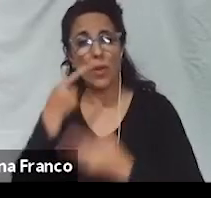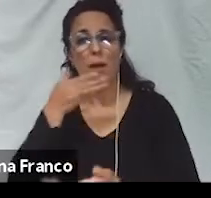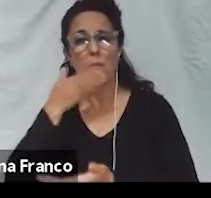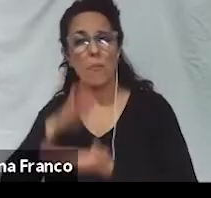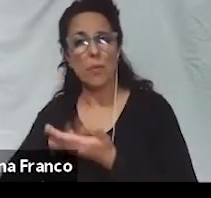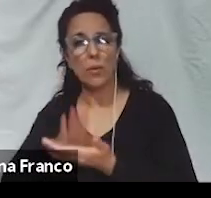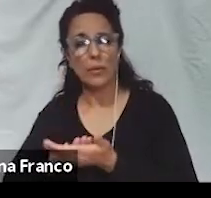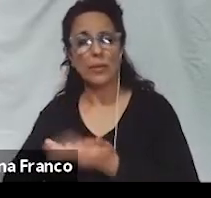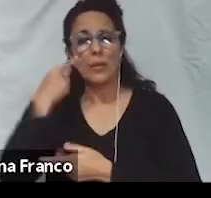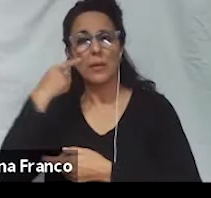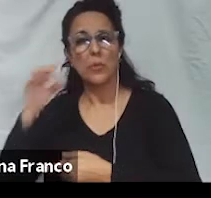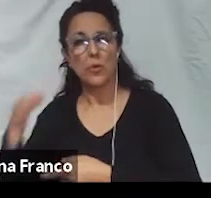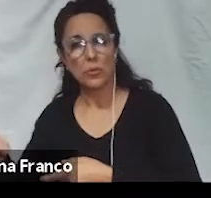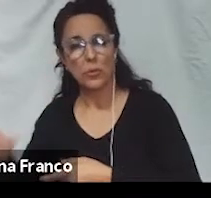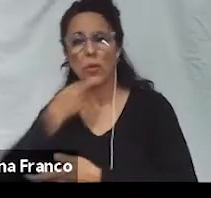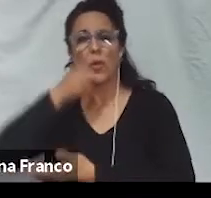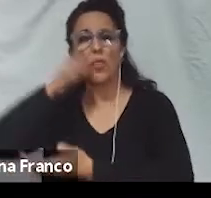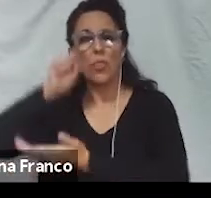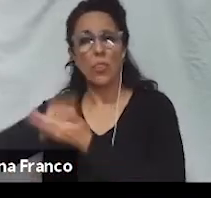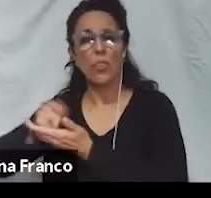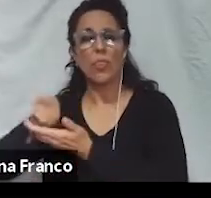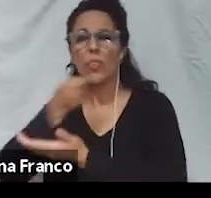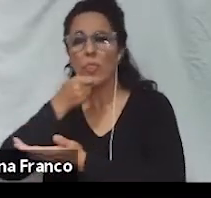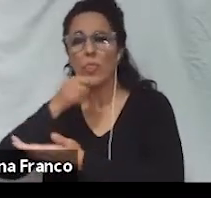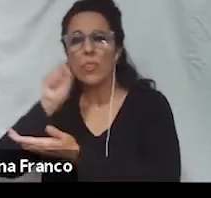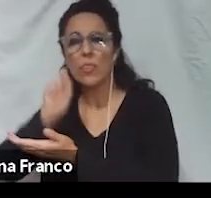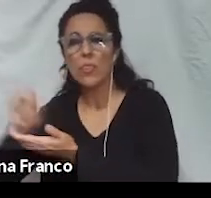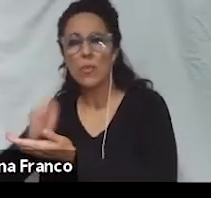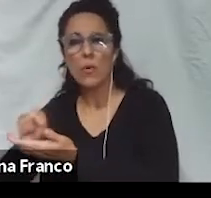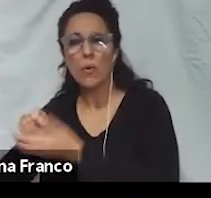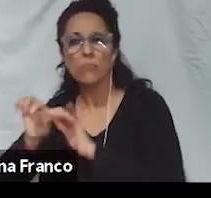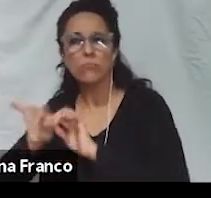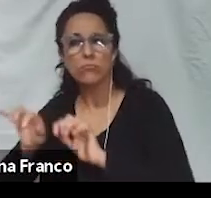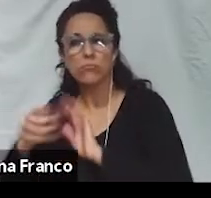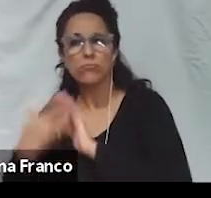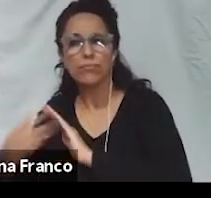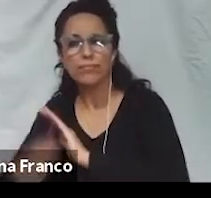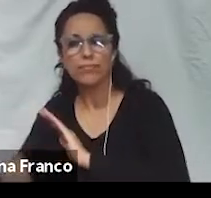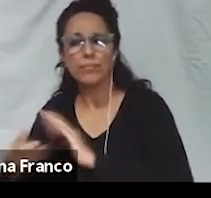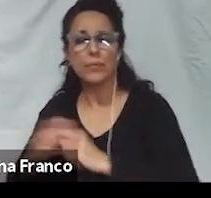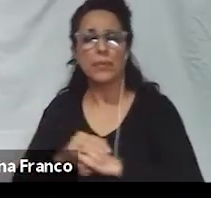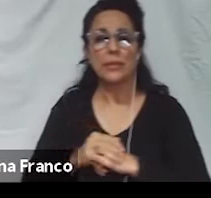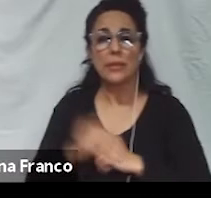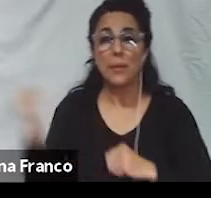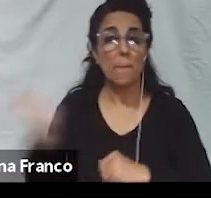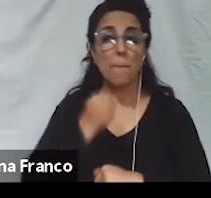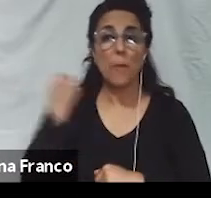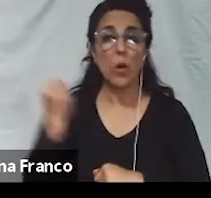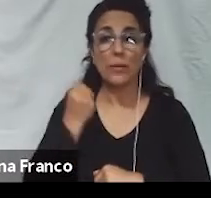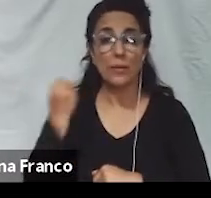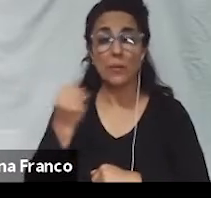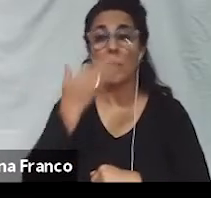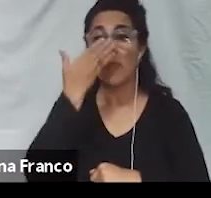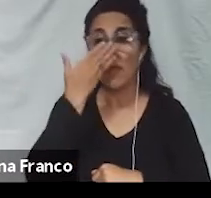accesibilidad. Durante todo el proceso vamos a ir documentando todo lo que vamos realizando. Esto es muy importante